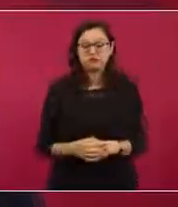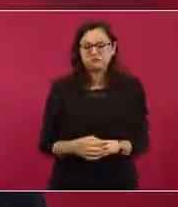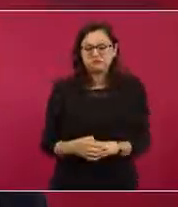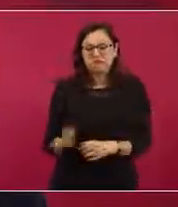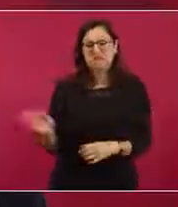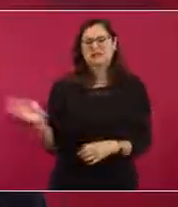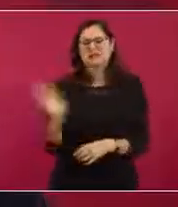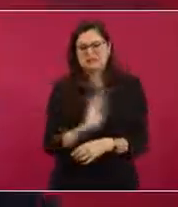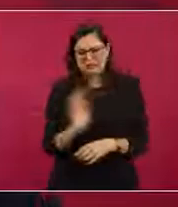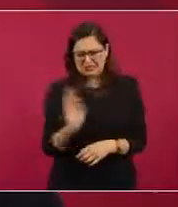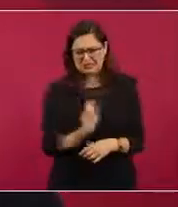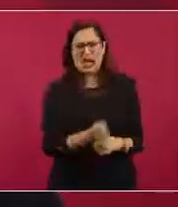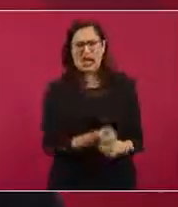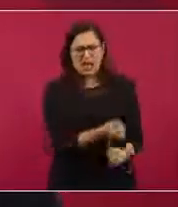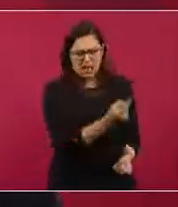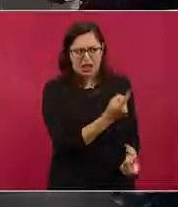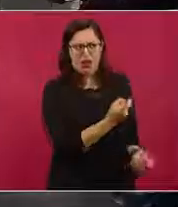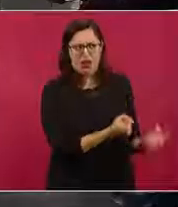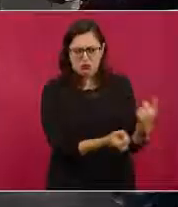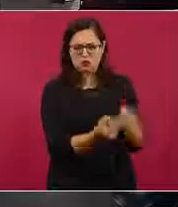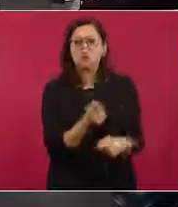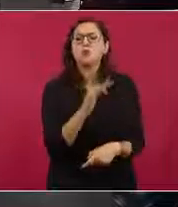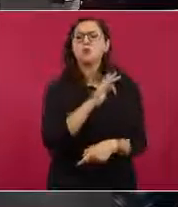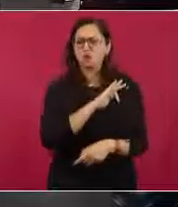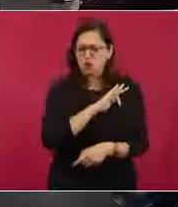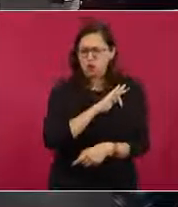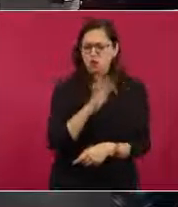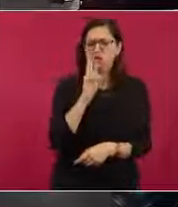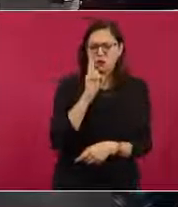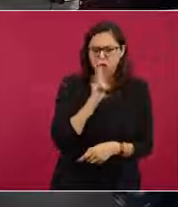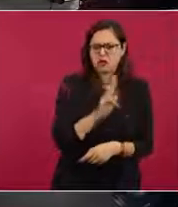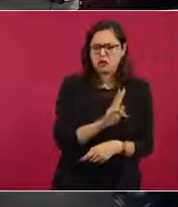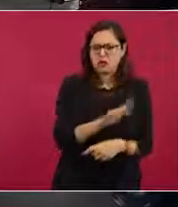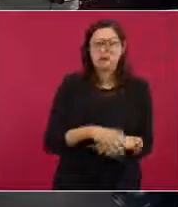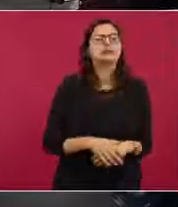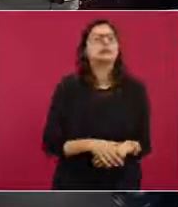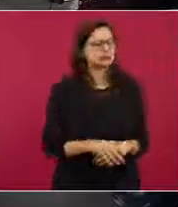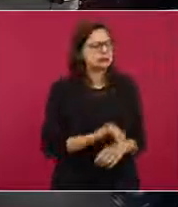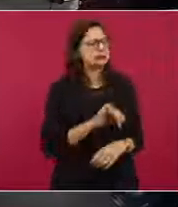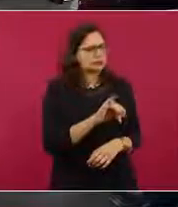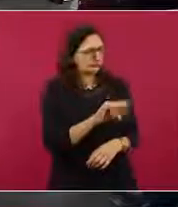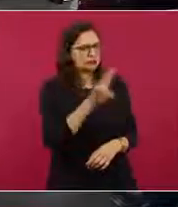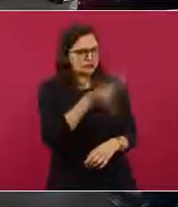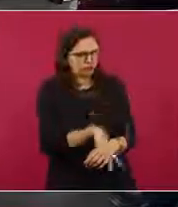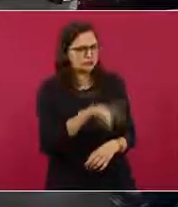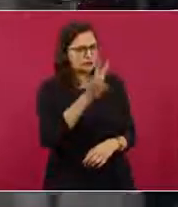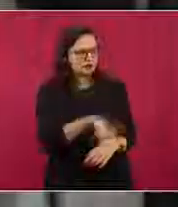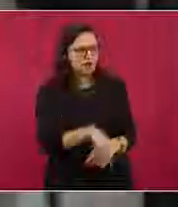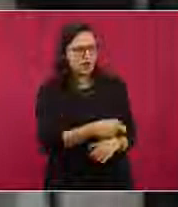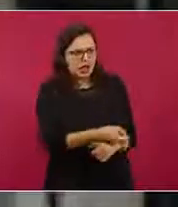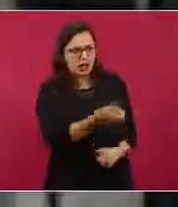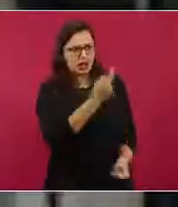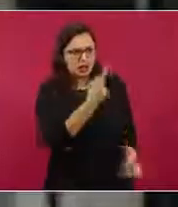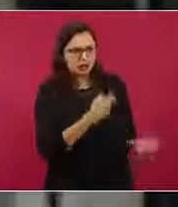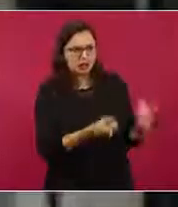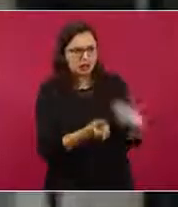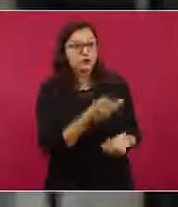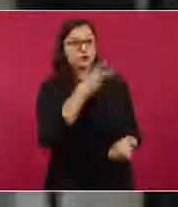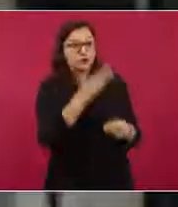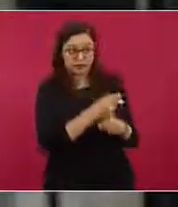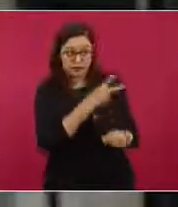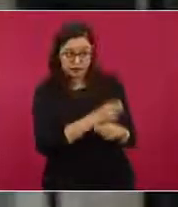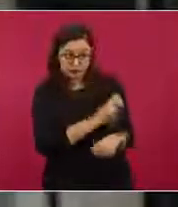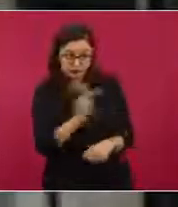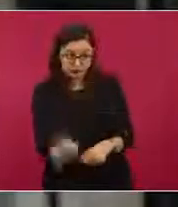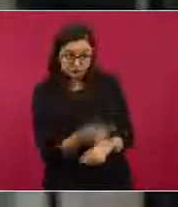algunos casos, eso los vemos. Es correcto, presidente, coincido con usted totalmente. Hay algunos casos pendientes, ojalá se resuelvan. Si me permite una segunda pregunta, sí.